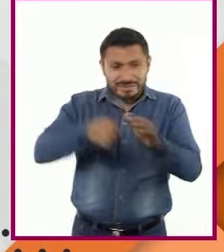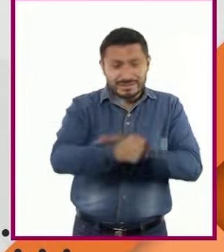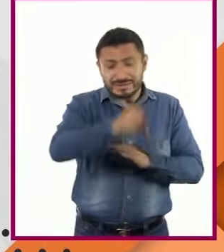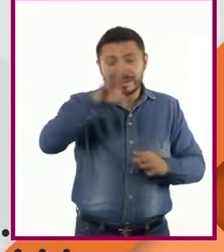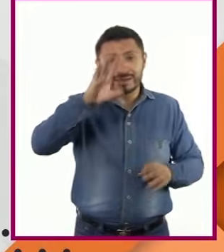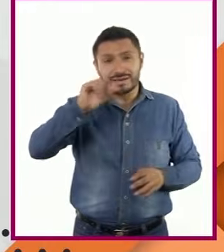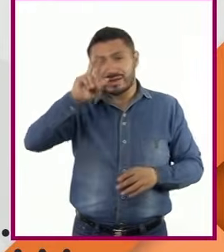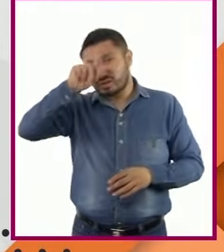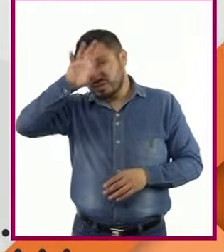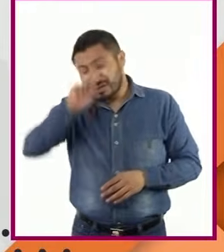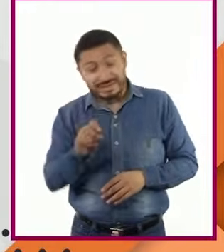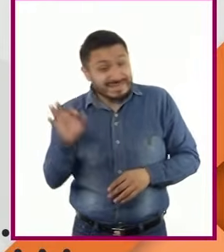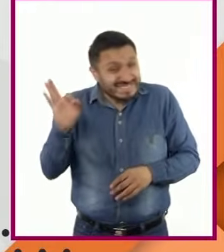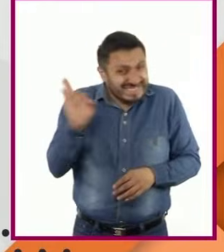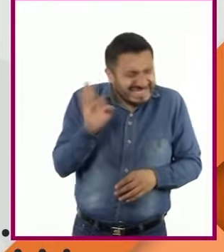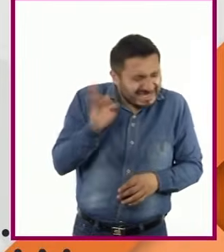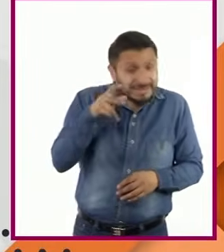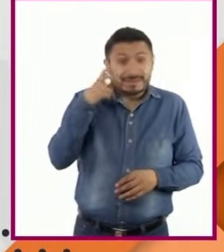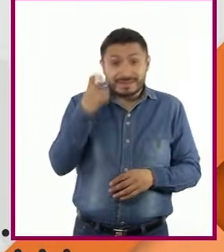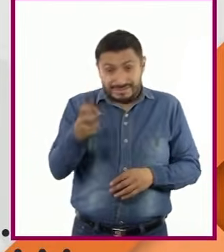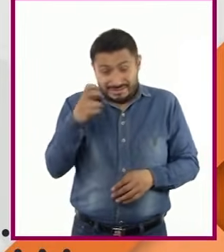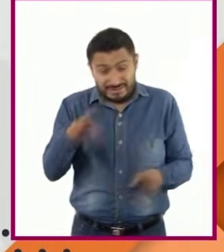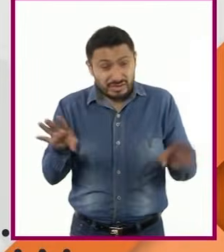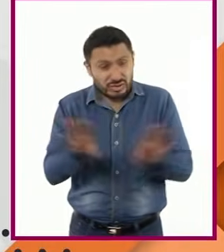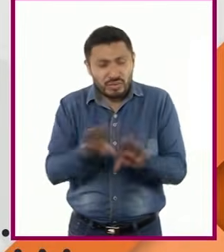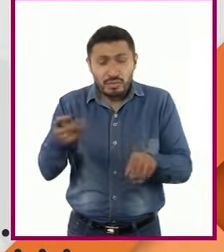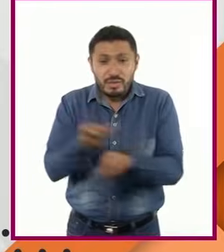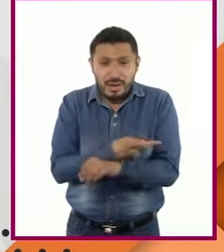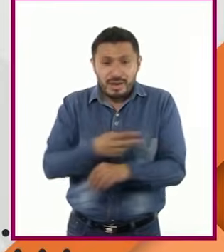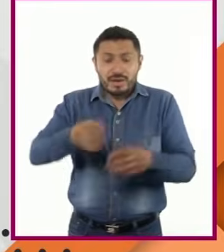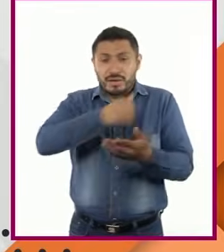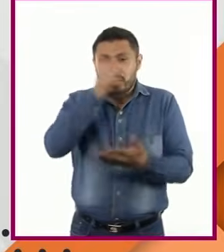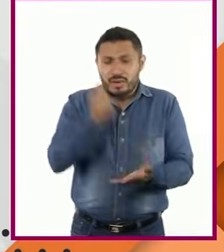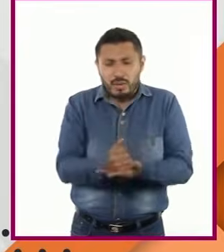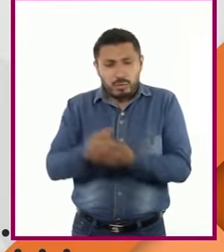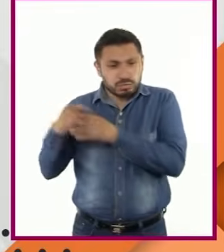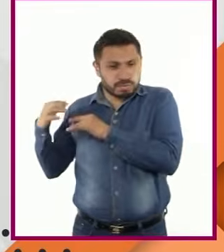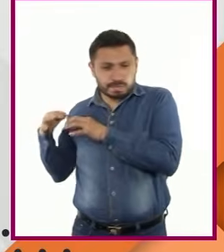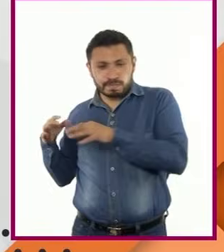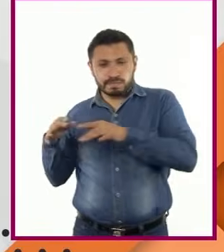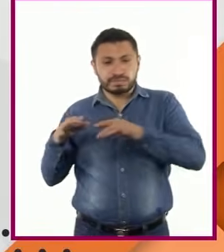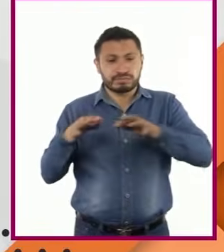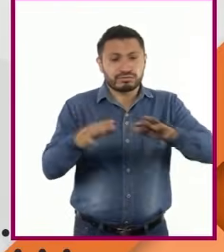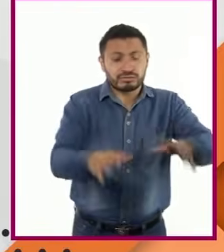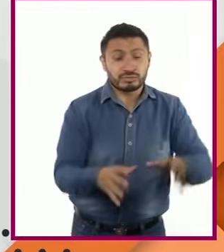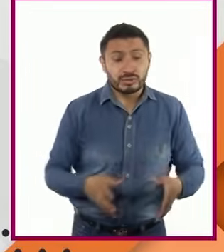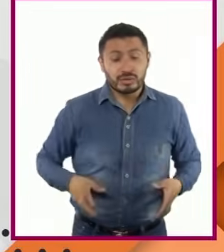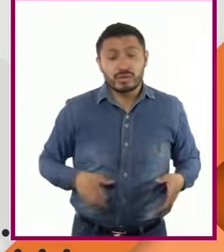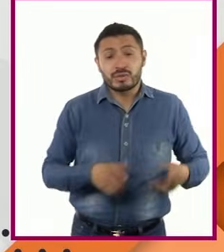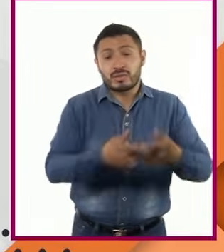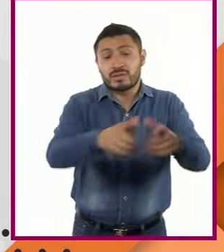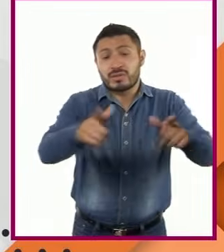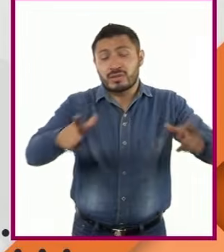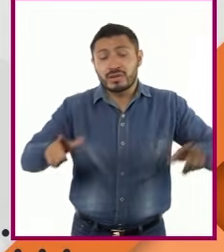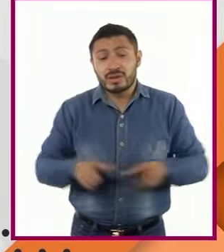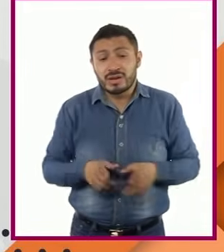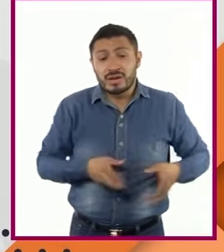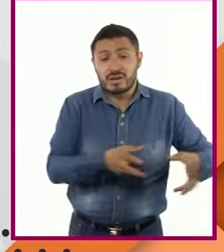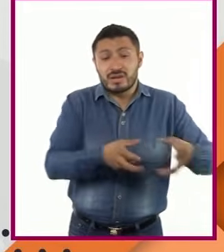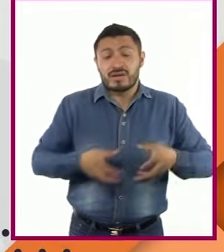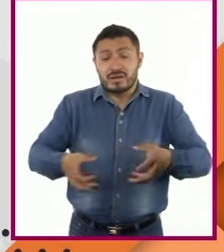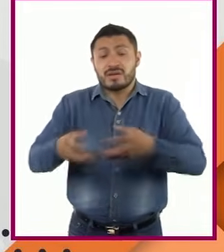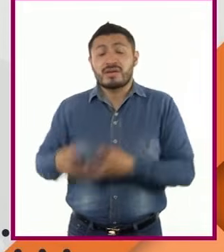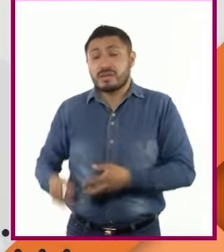Cortés. Este dispuso entonces que la ciudad fuera arrasada y los canales cubiertos para asegurar